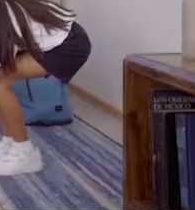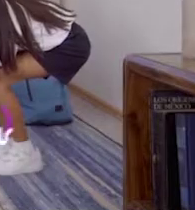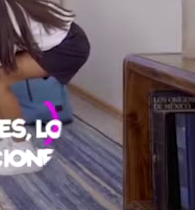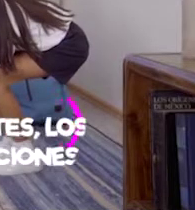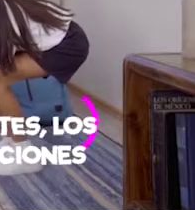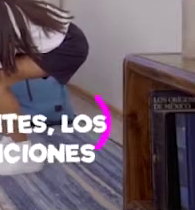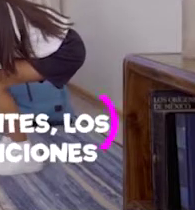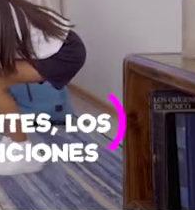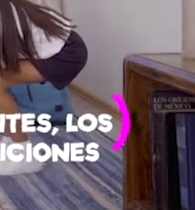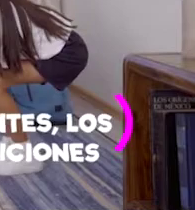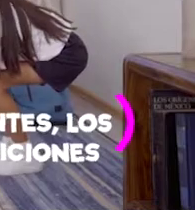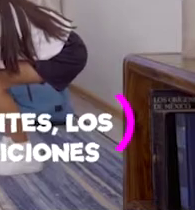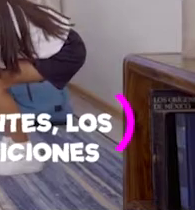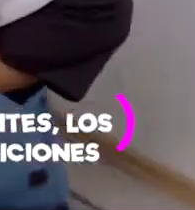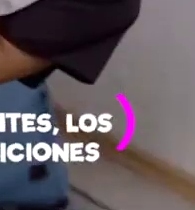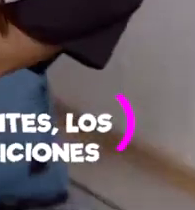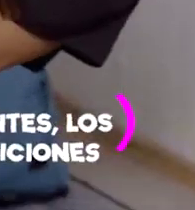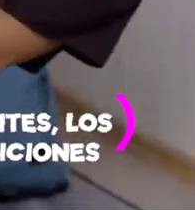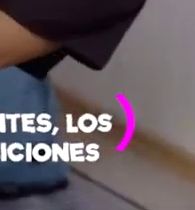¡Gracias!